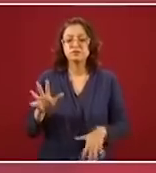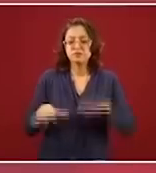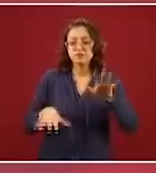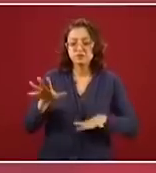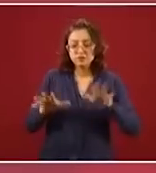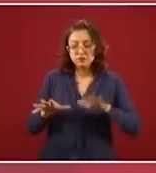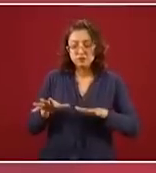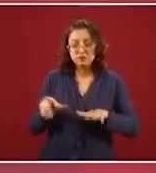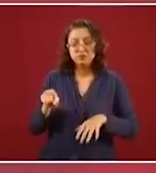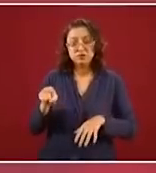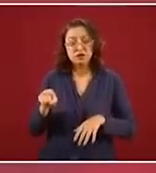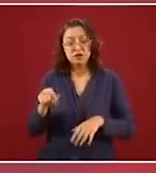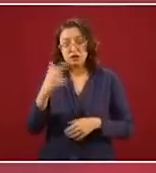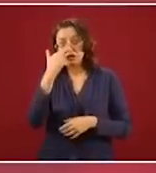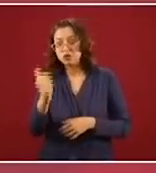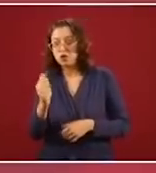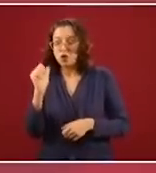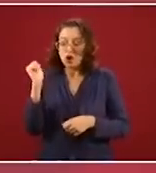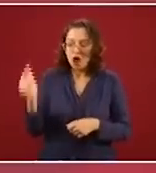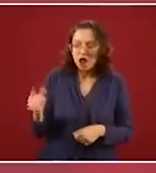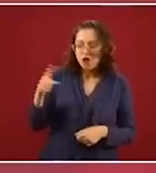causa